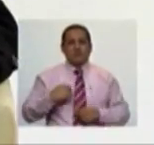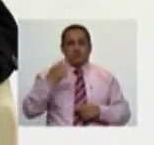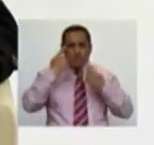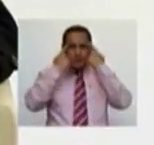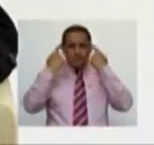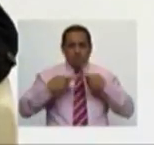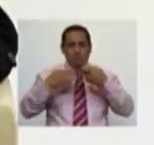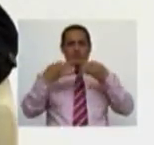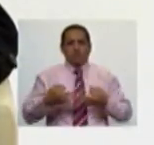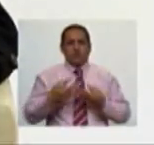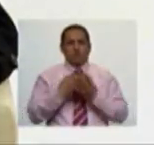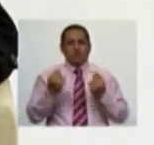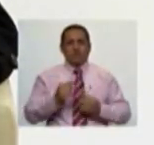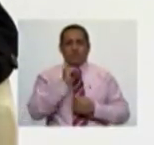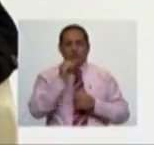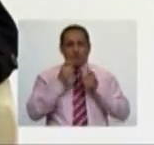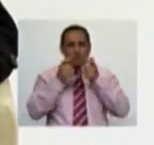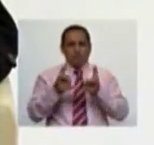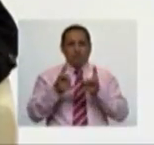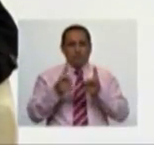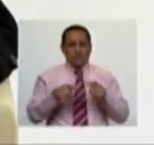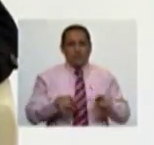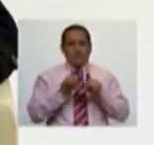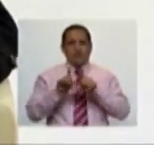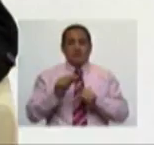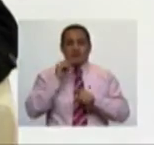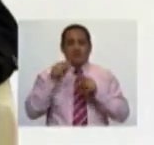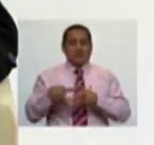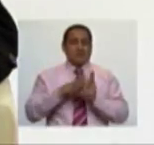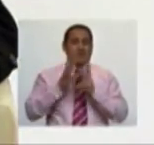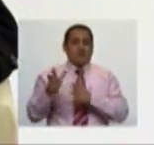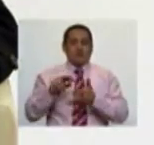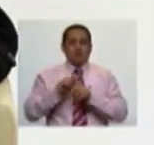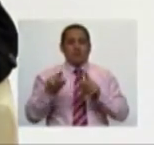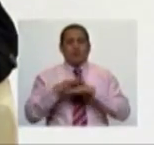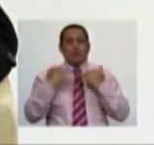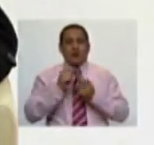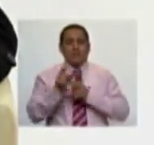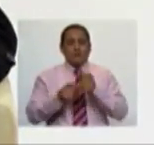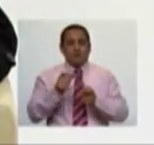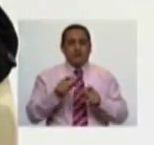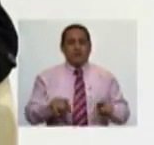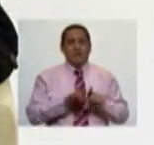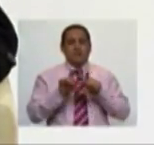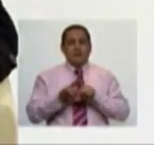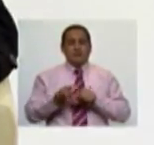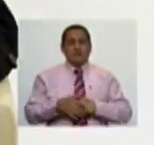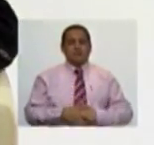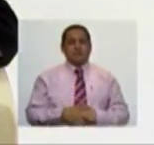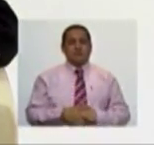las estrategias correctas. Ha habido un descuido, pero este descuido no debería afectar a una ciudadanía